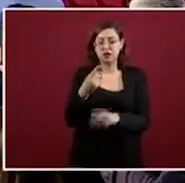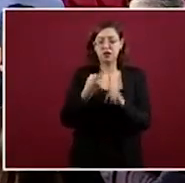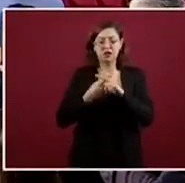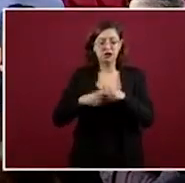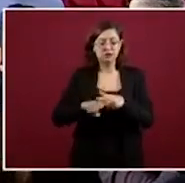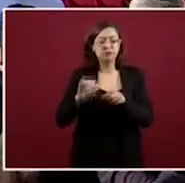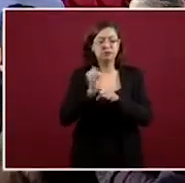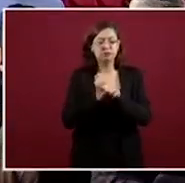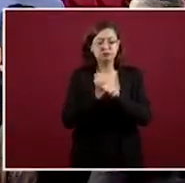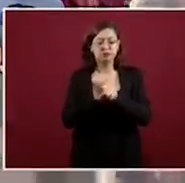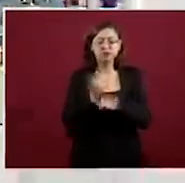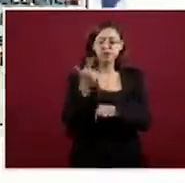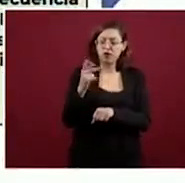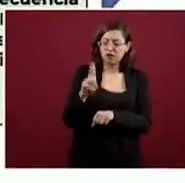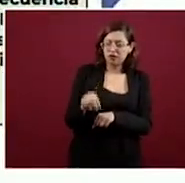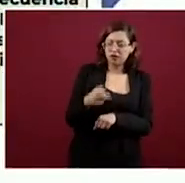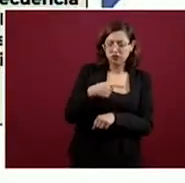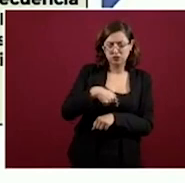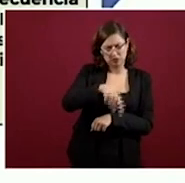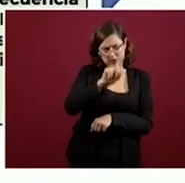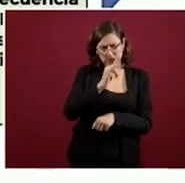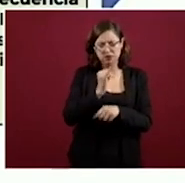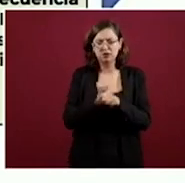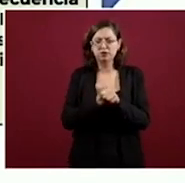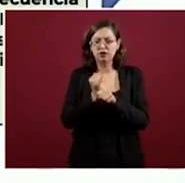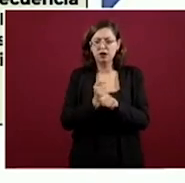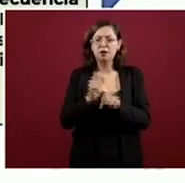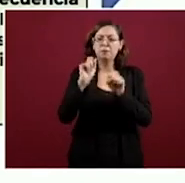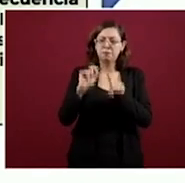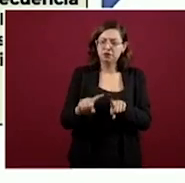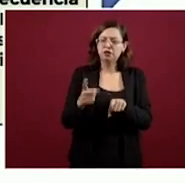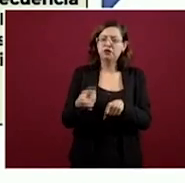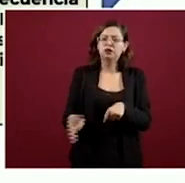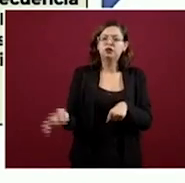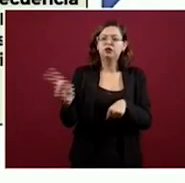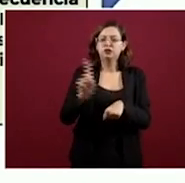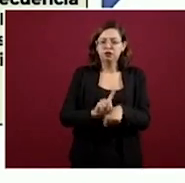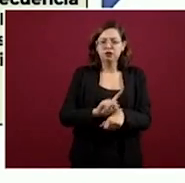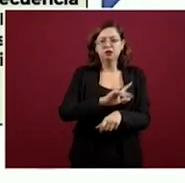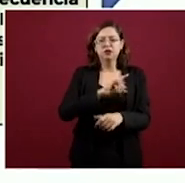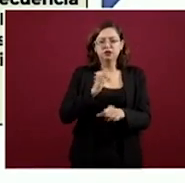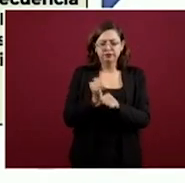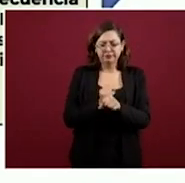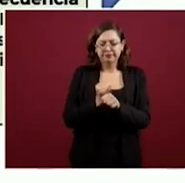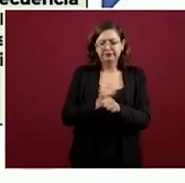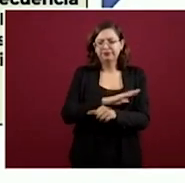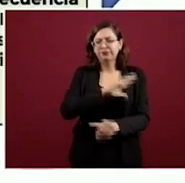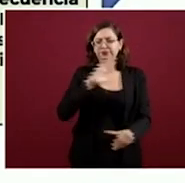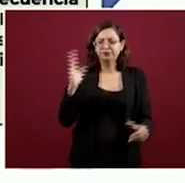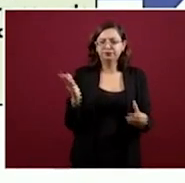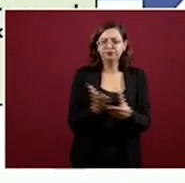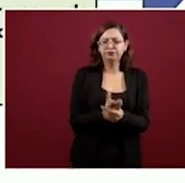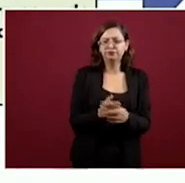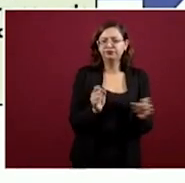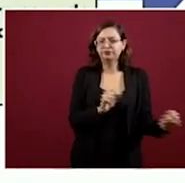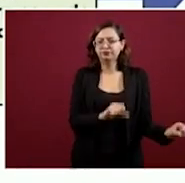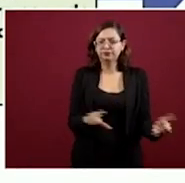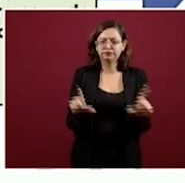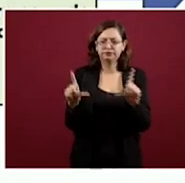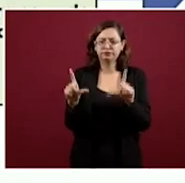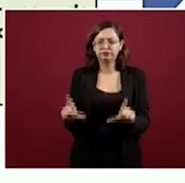a la guardia nacional el mismo día 7 se inicia la carpeta de investigación la que sigue por favor